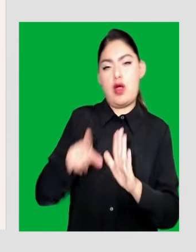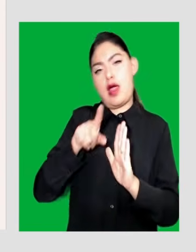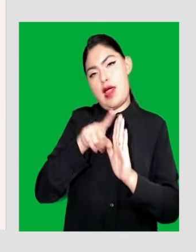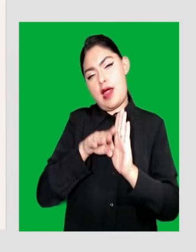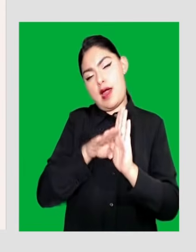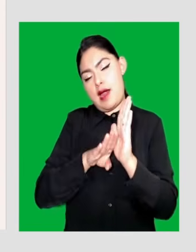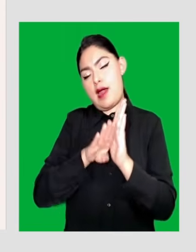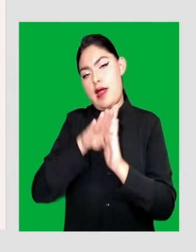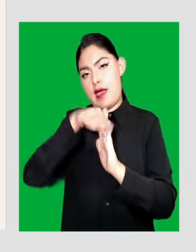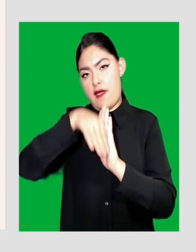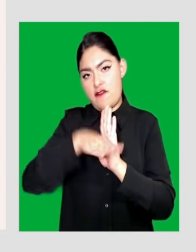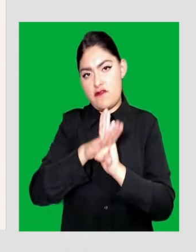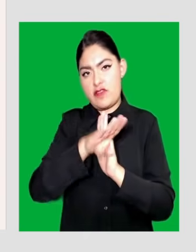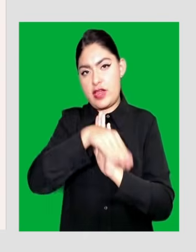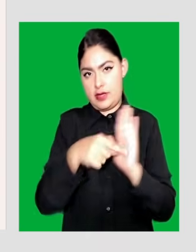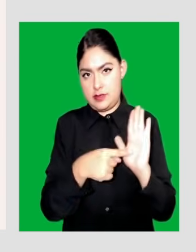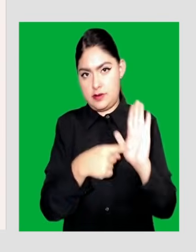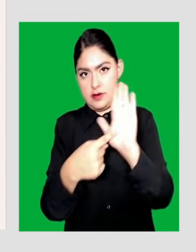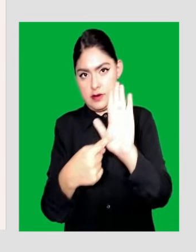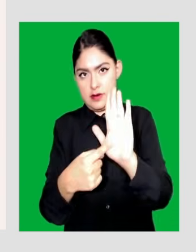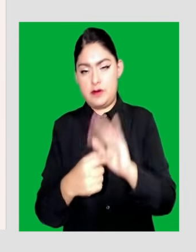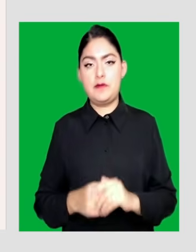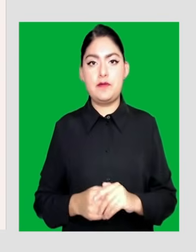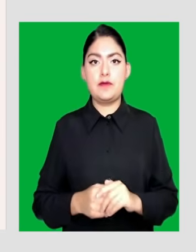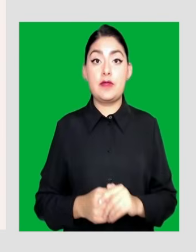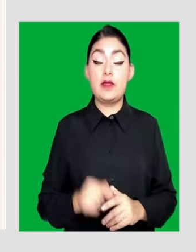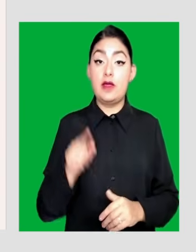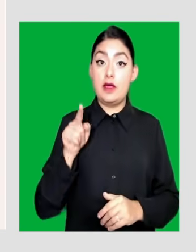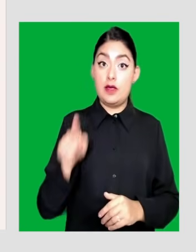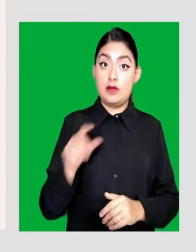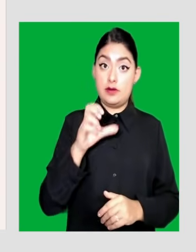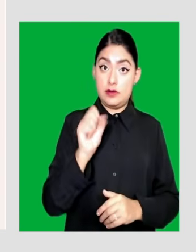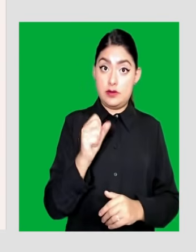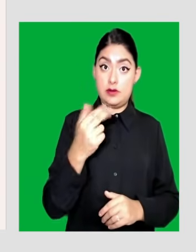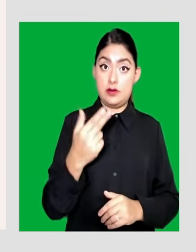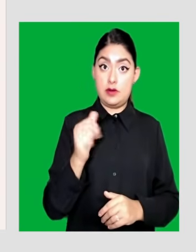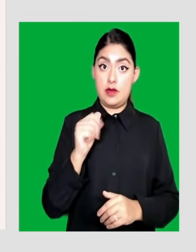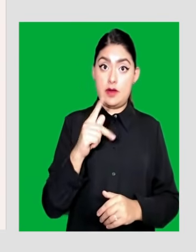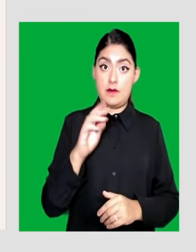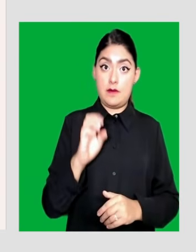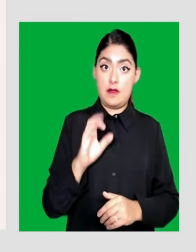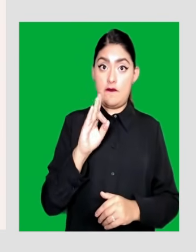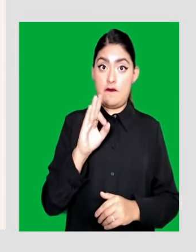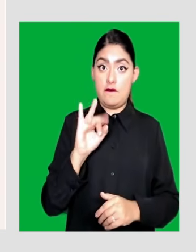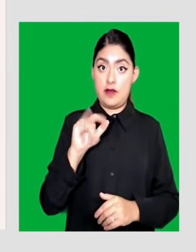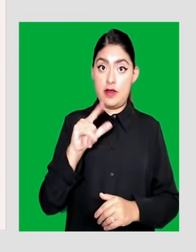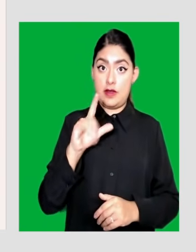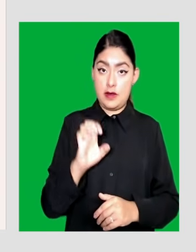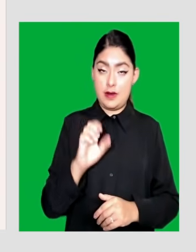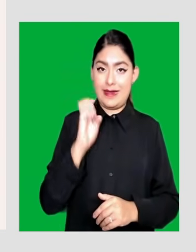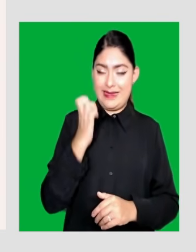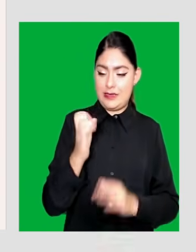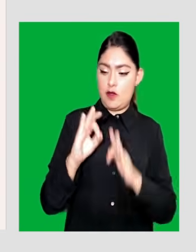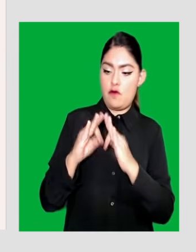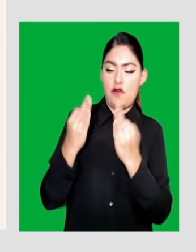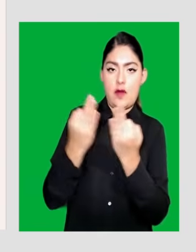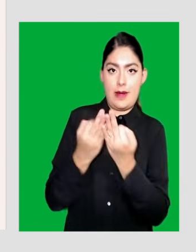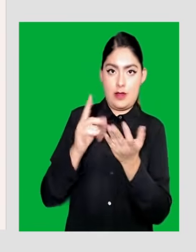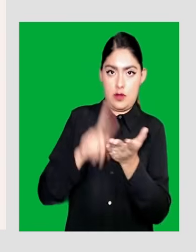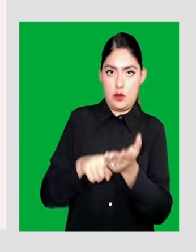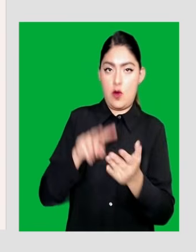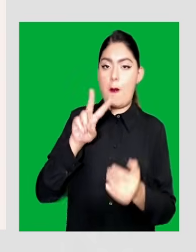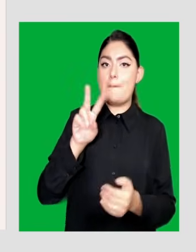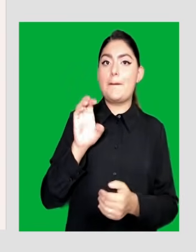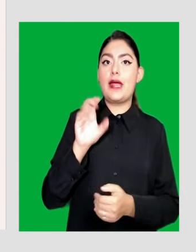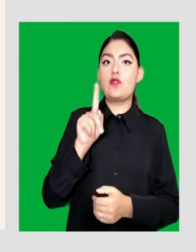valor promedio sobre una extensión de territorio. Por ejemplo, podemos usarlos para mostrar estadísticas de un municipio o datos sobre